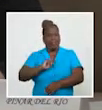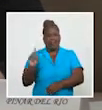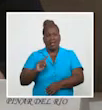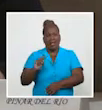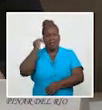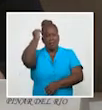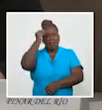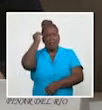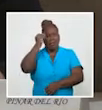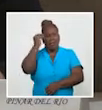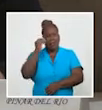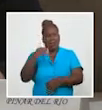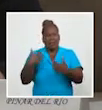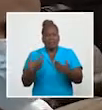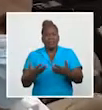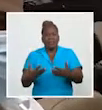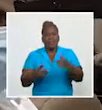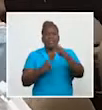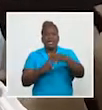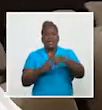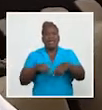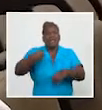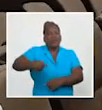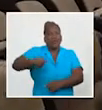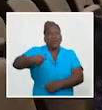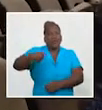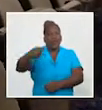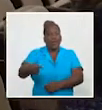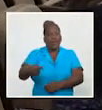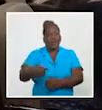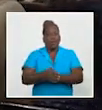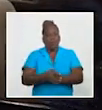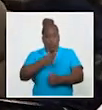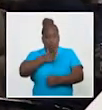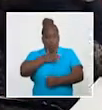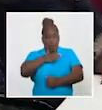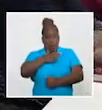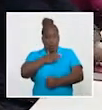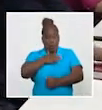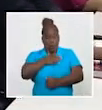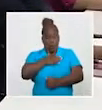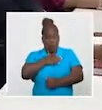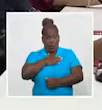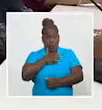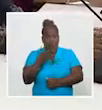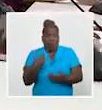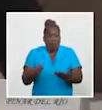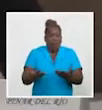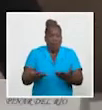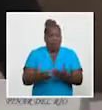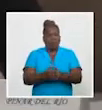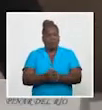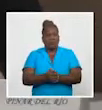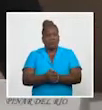que ahora se va a encargar de profundizar la batalla ideológica y la batalla de ideas dentro de la propia